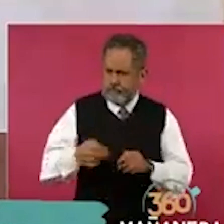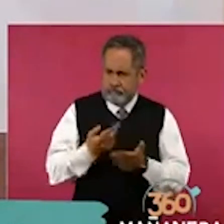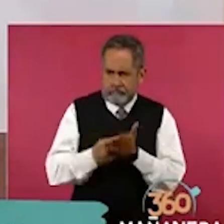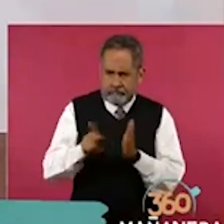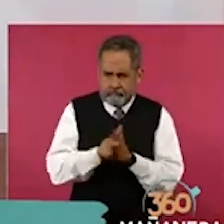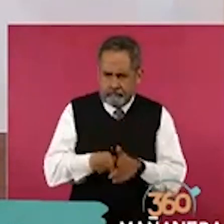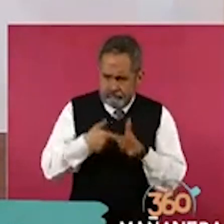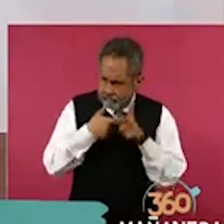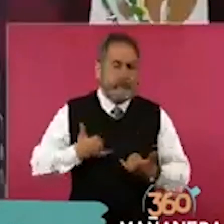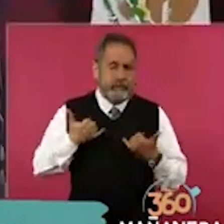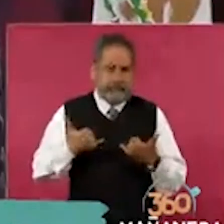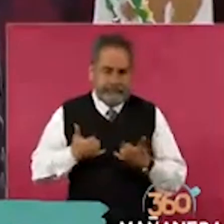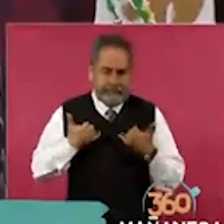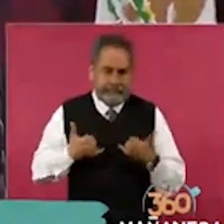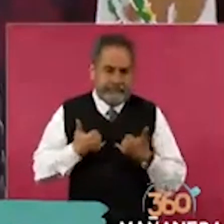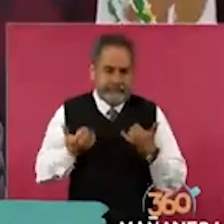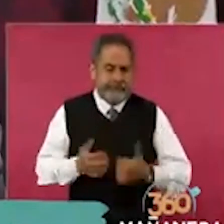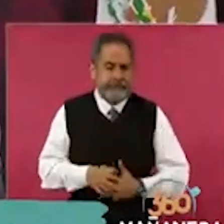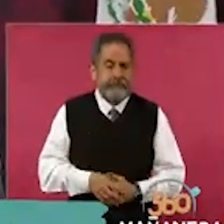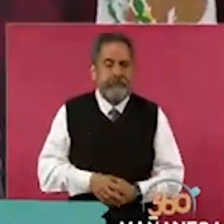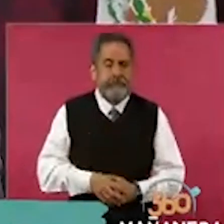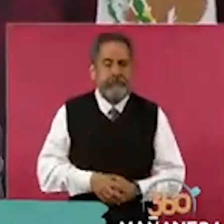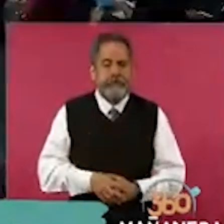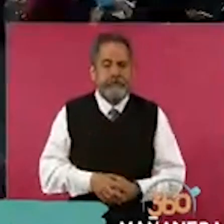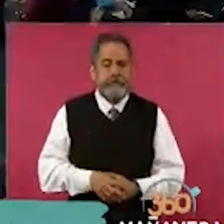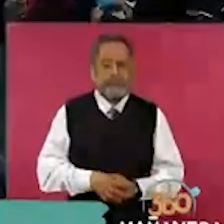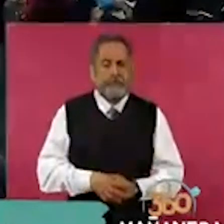donde se formaron. Ya